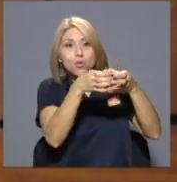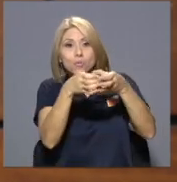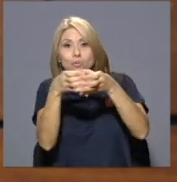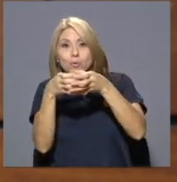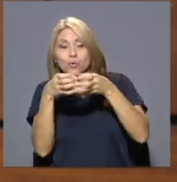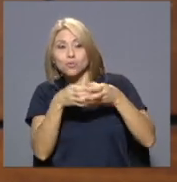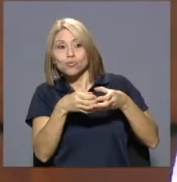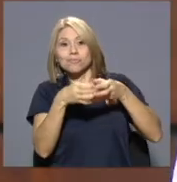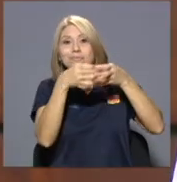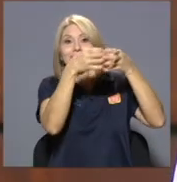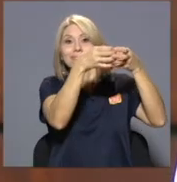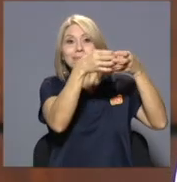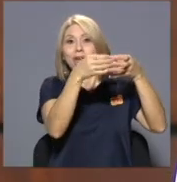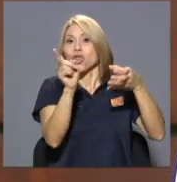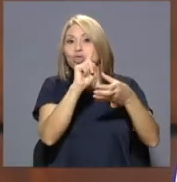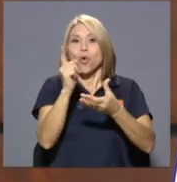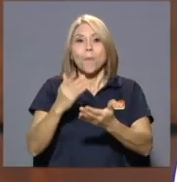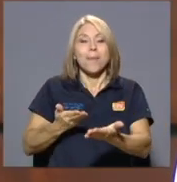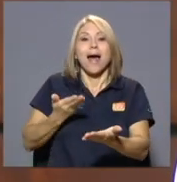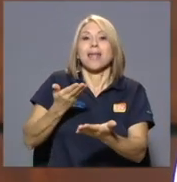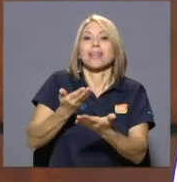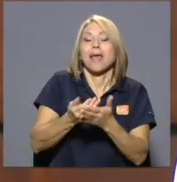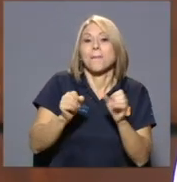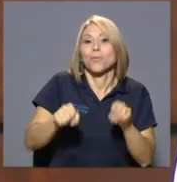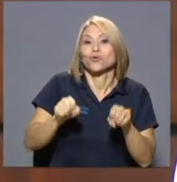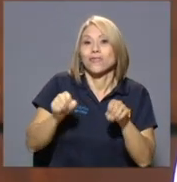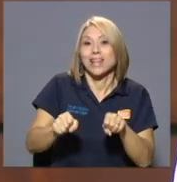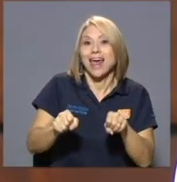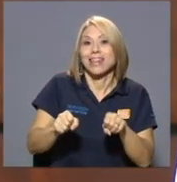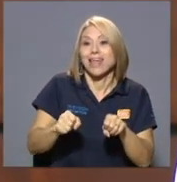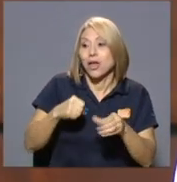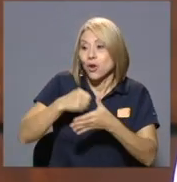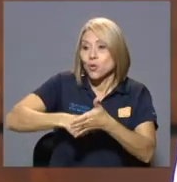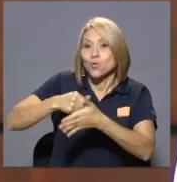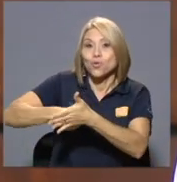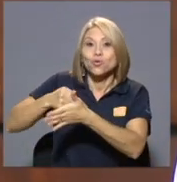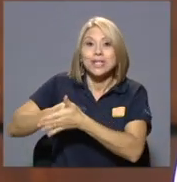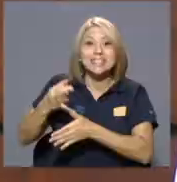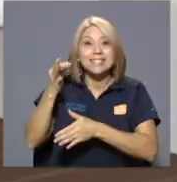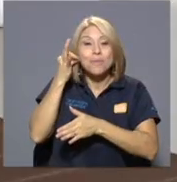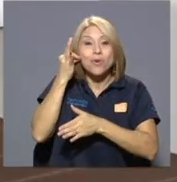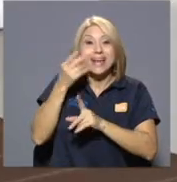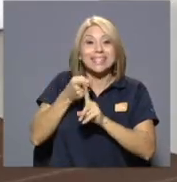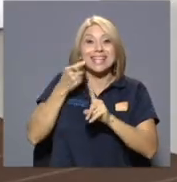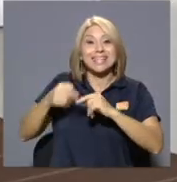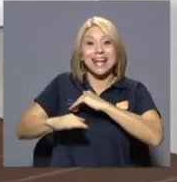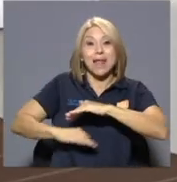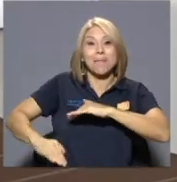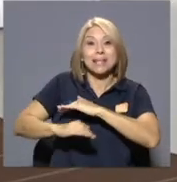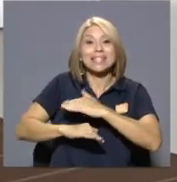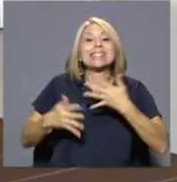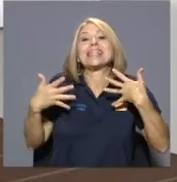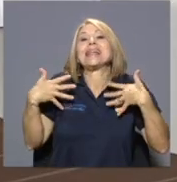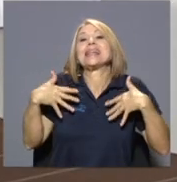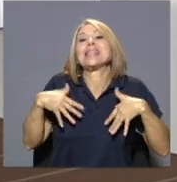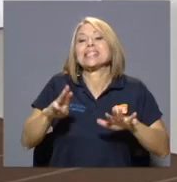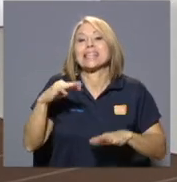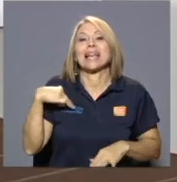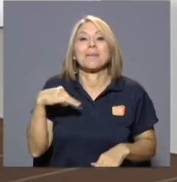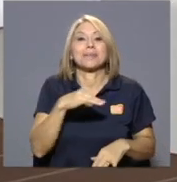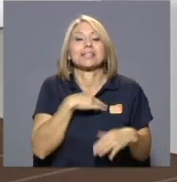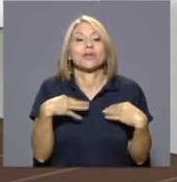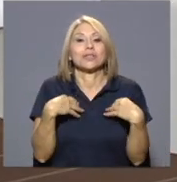esas grandes luchas de mujeres desde las bases, ni siquiera el Ministerio de Salud les posibilita reivindicar esa